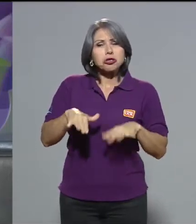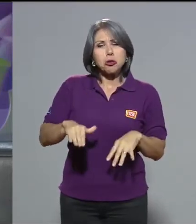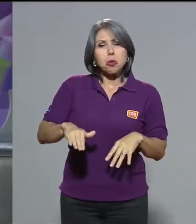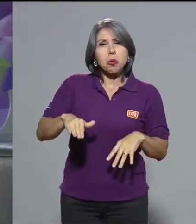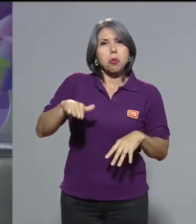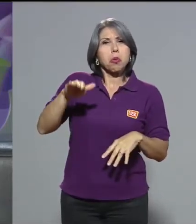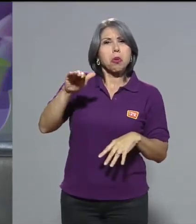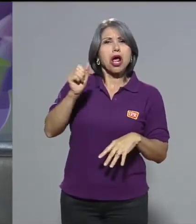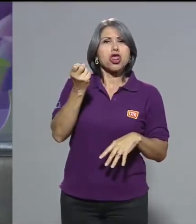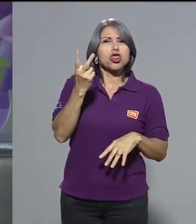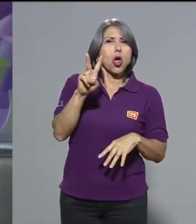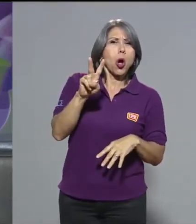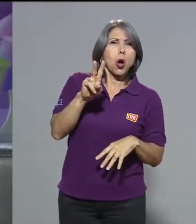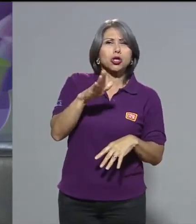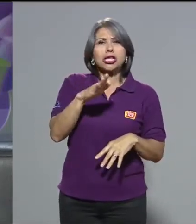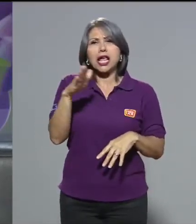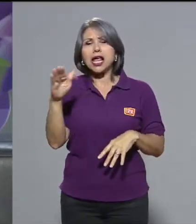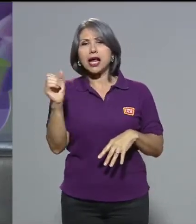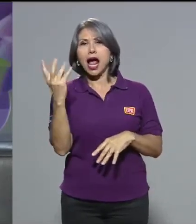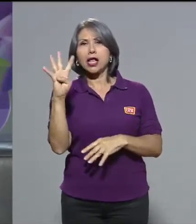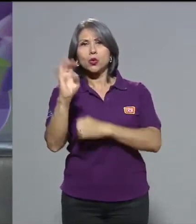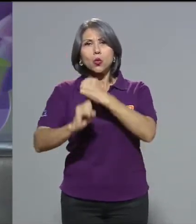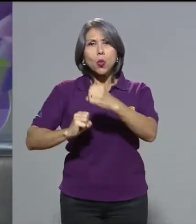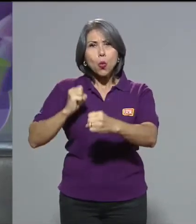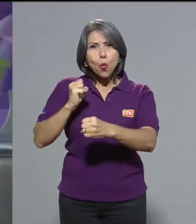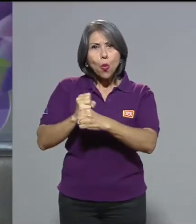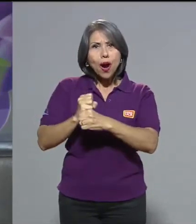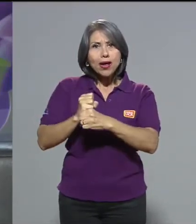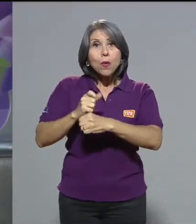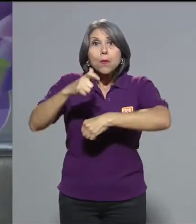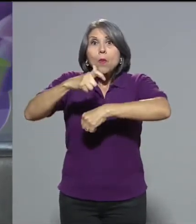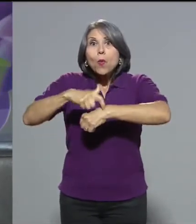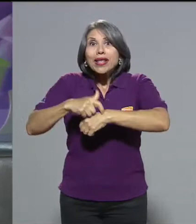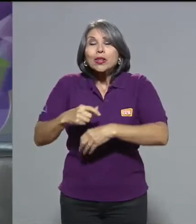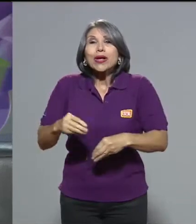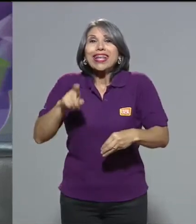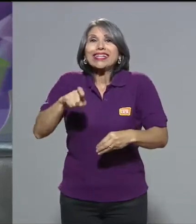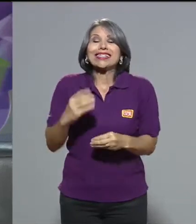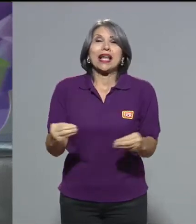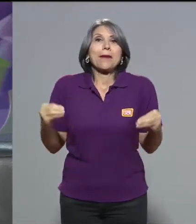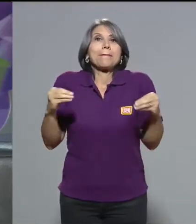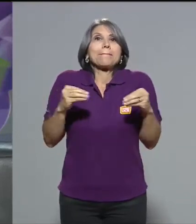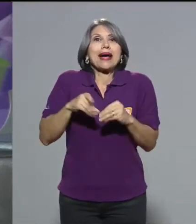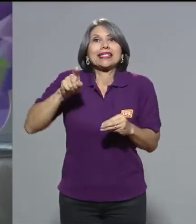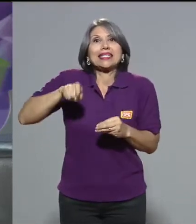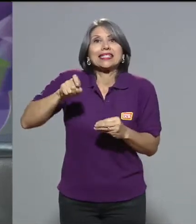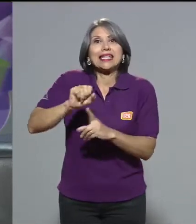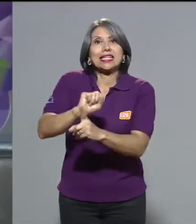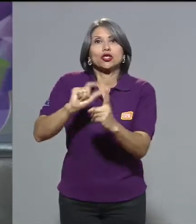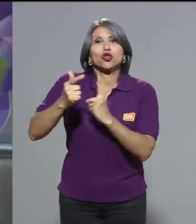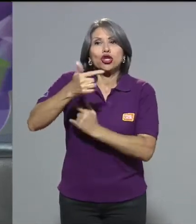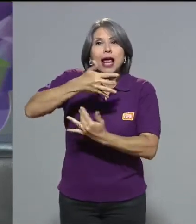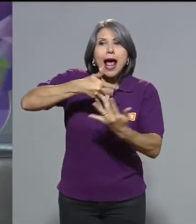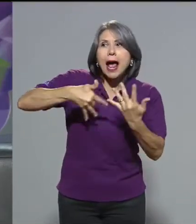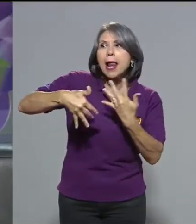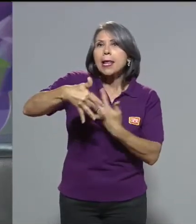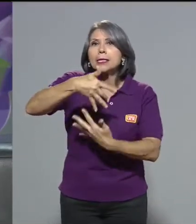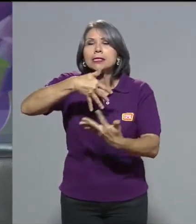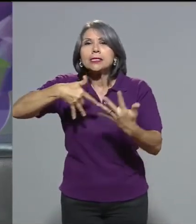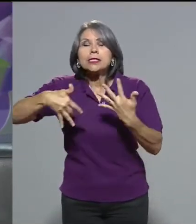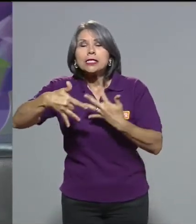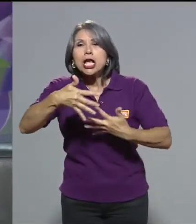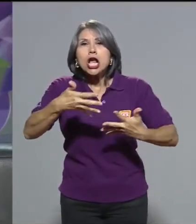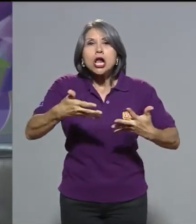los 14 años, cuando las necesidades sociales son mayores que lo que ellos pueden dar, es cuando se dice,